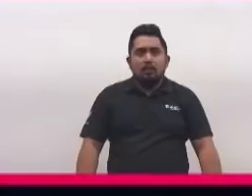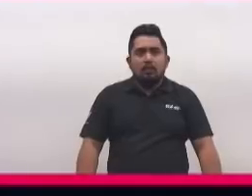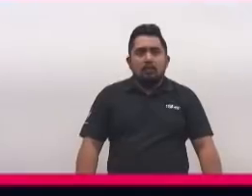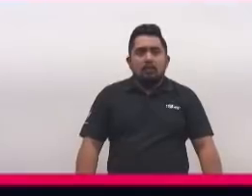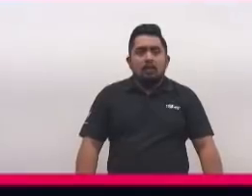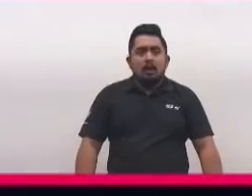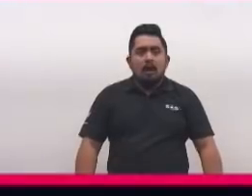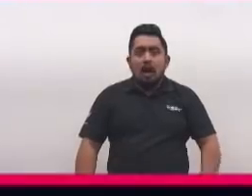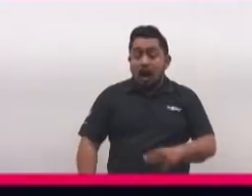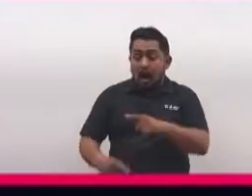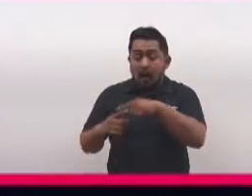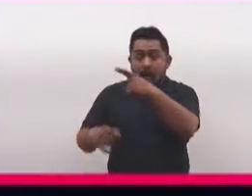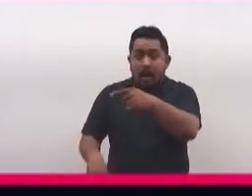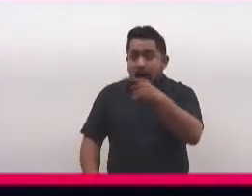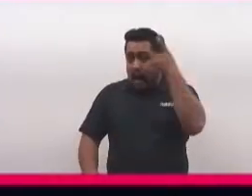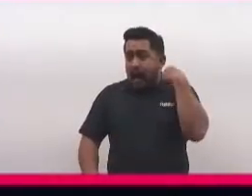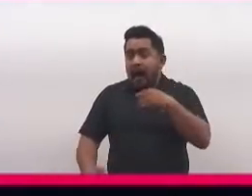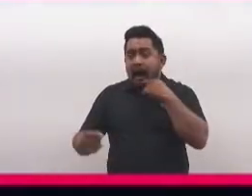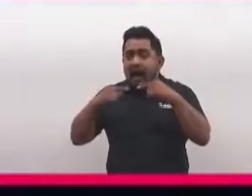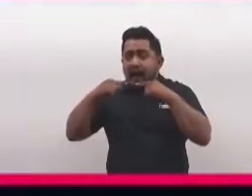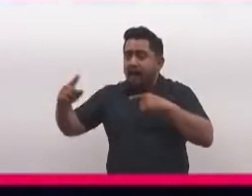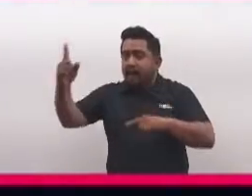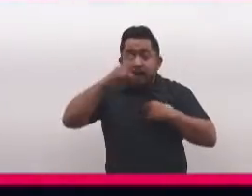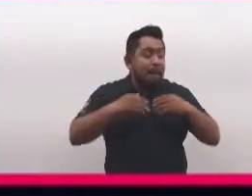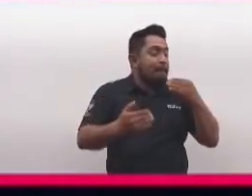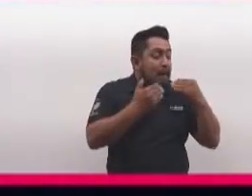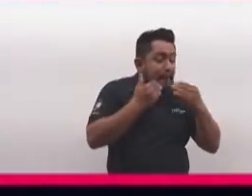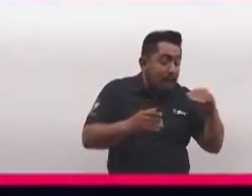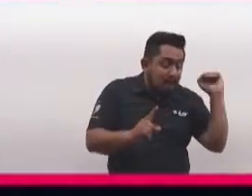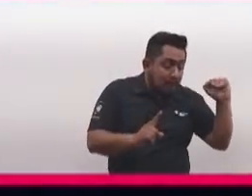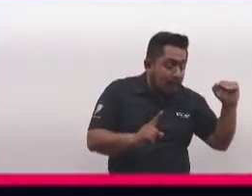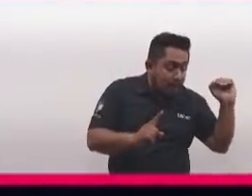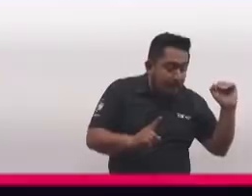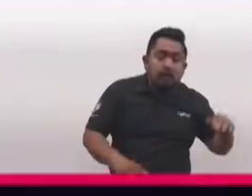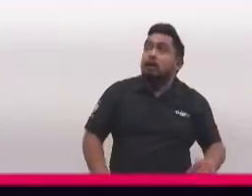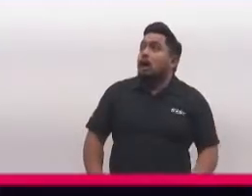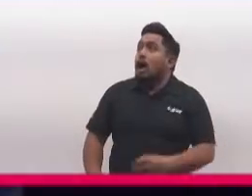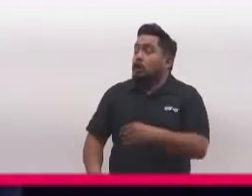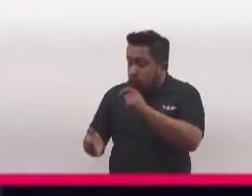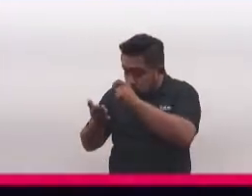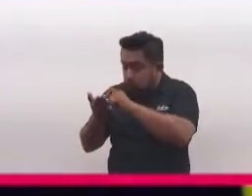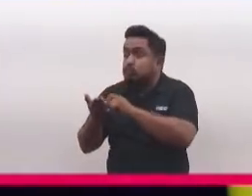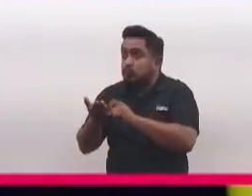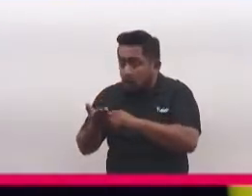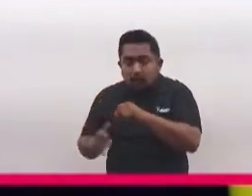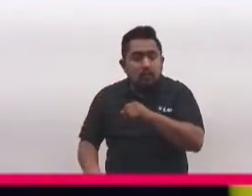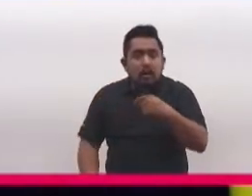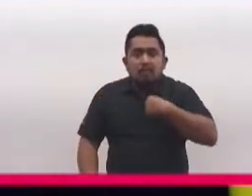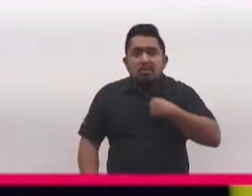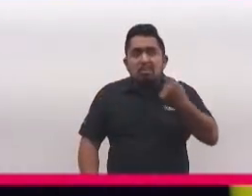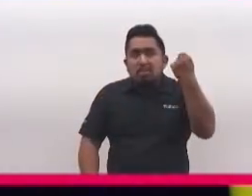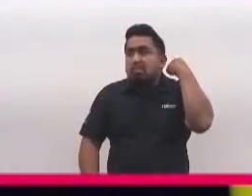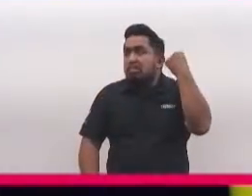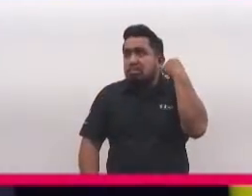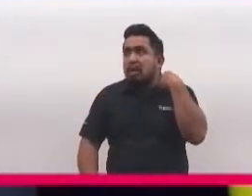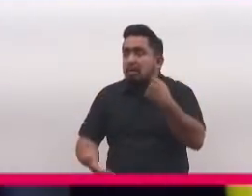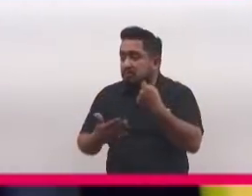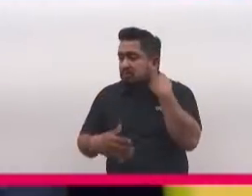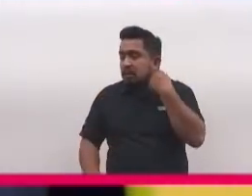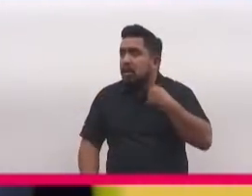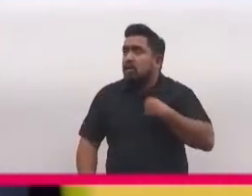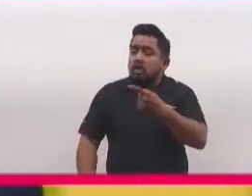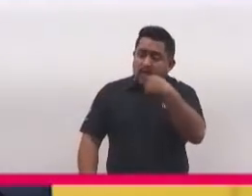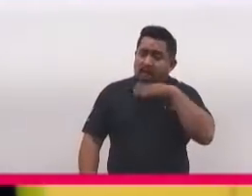y el ejemplo mío me estaba explicando cómo se hacía esto y cómo se hacía lo otro y cómo se compraba aquí como se hacía ya pero yo no quise obedecer a mi jefe y yo quería